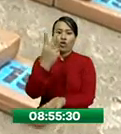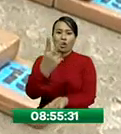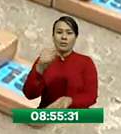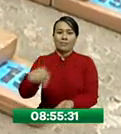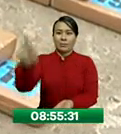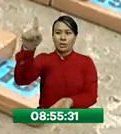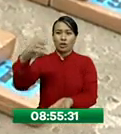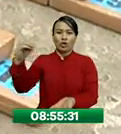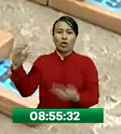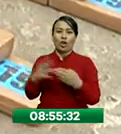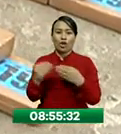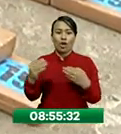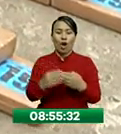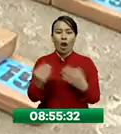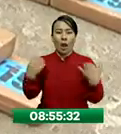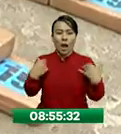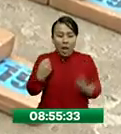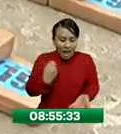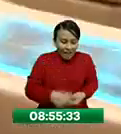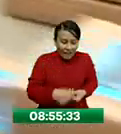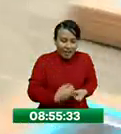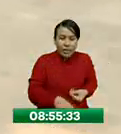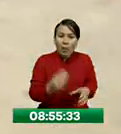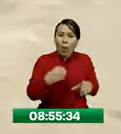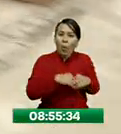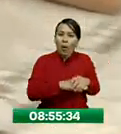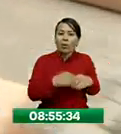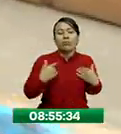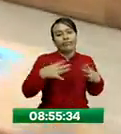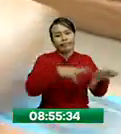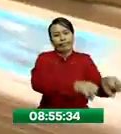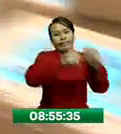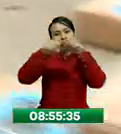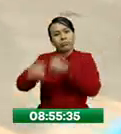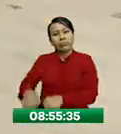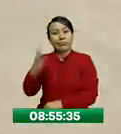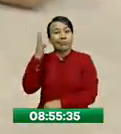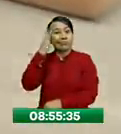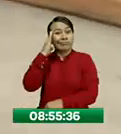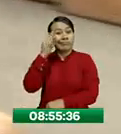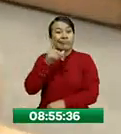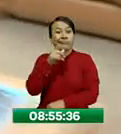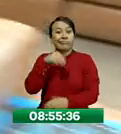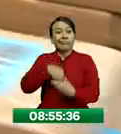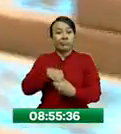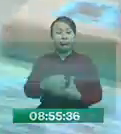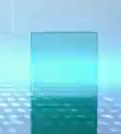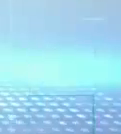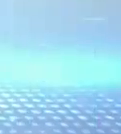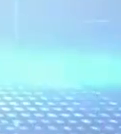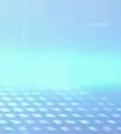de dólares en efectivo. Informó José Morales.